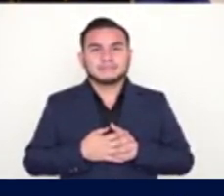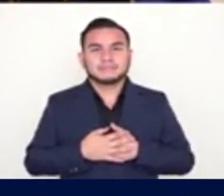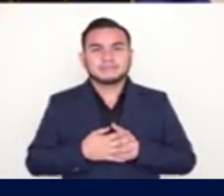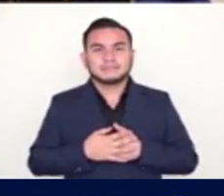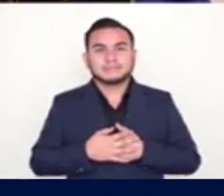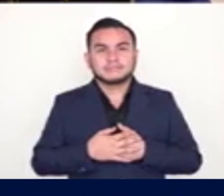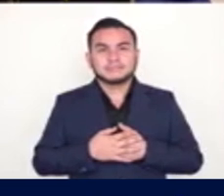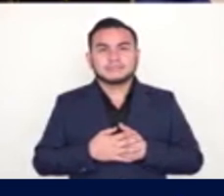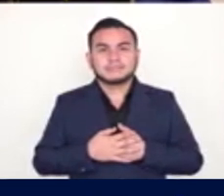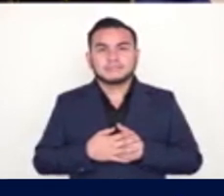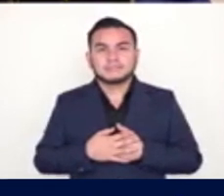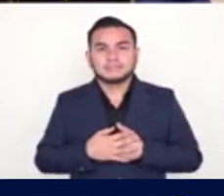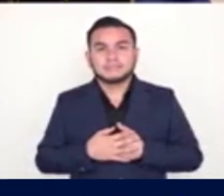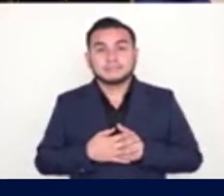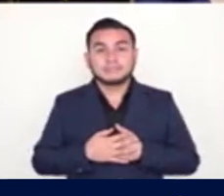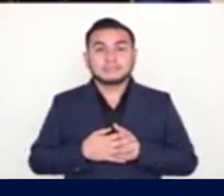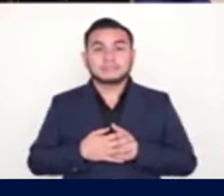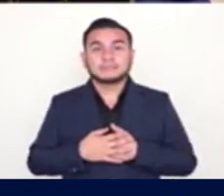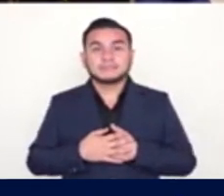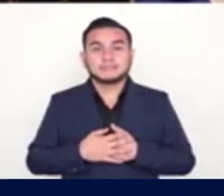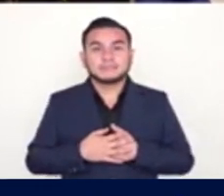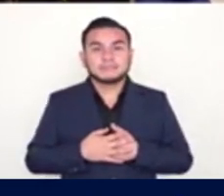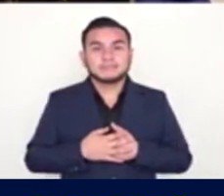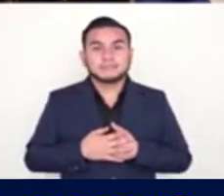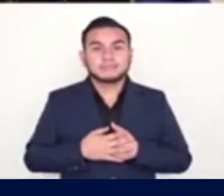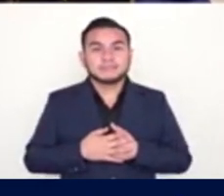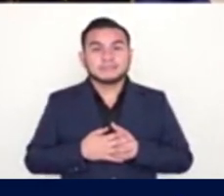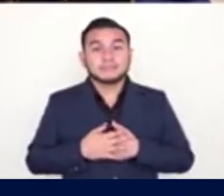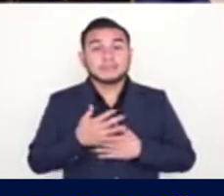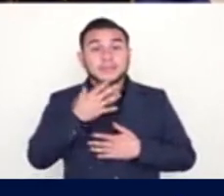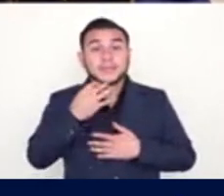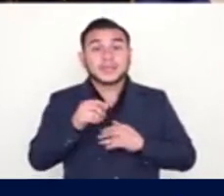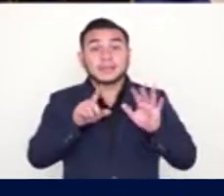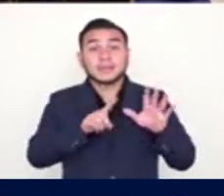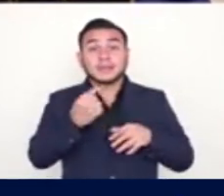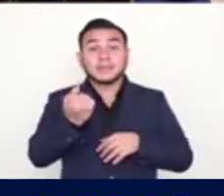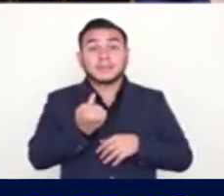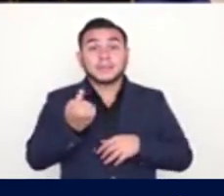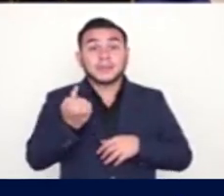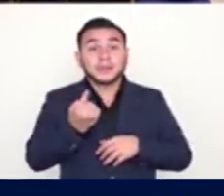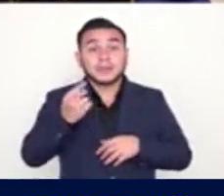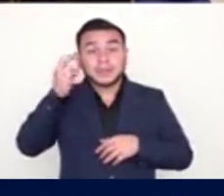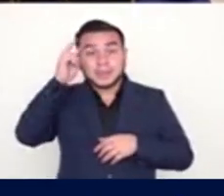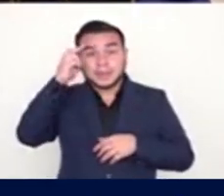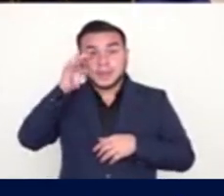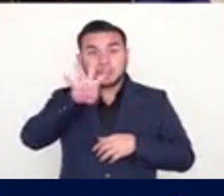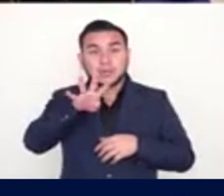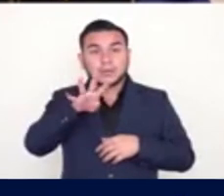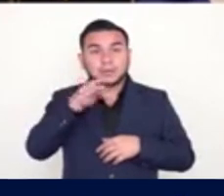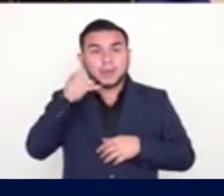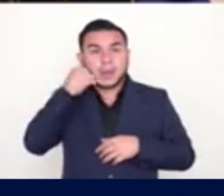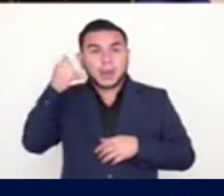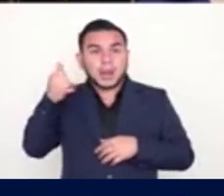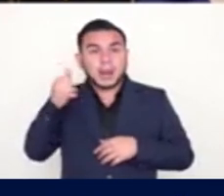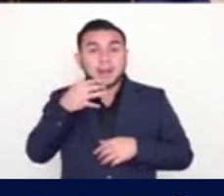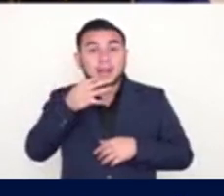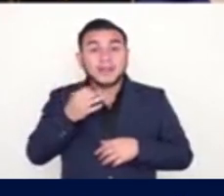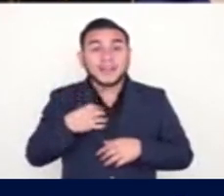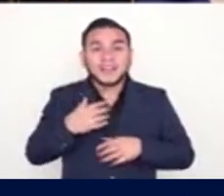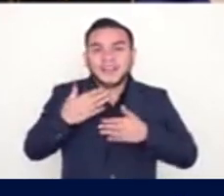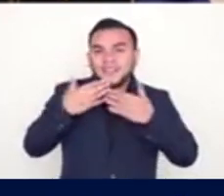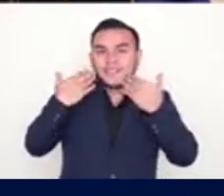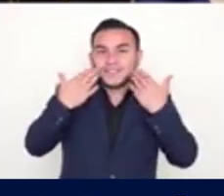Los republicanos, los 6 republicanos. Sí, porque los republicanos, hoy hablé con 4 y están muy contentos con El